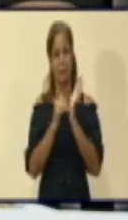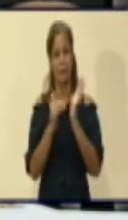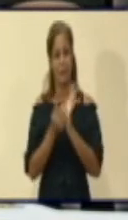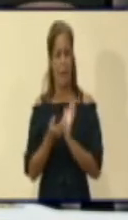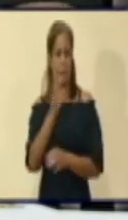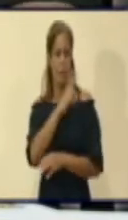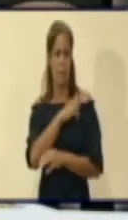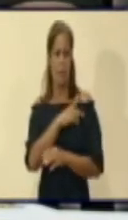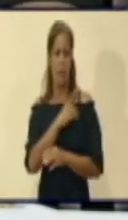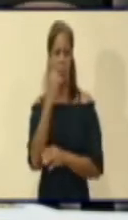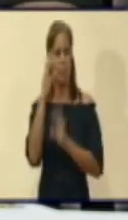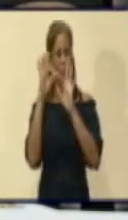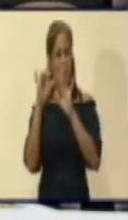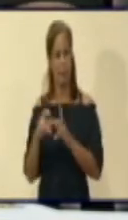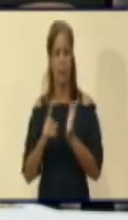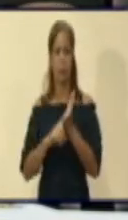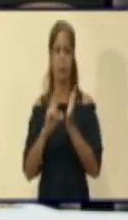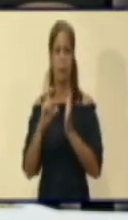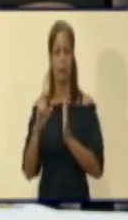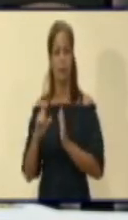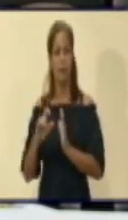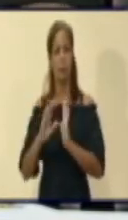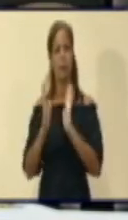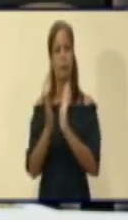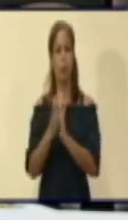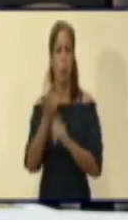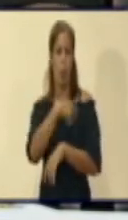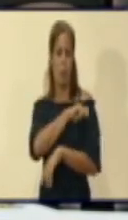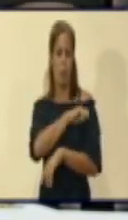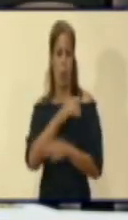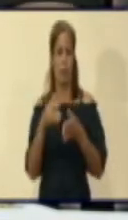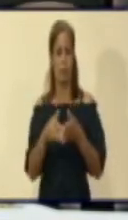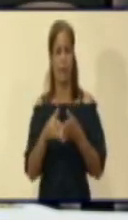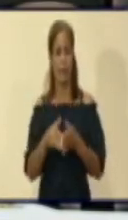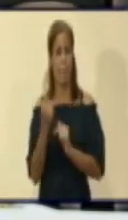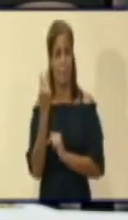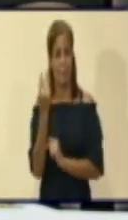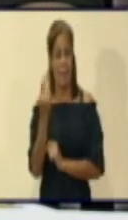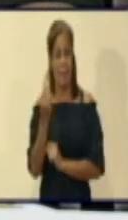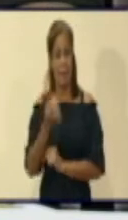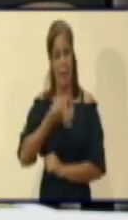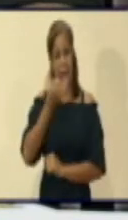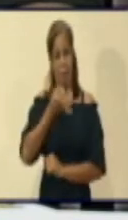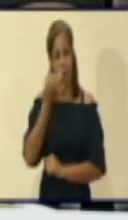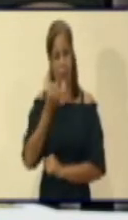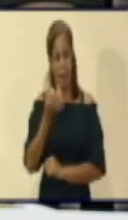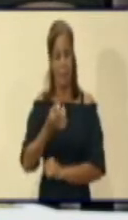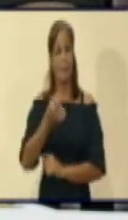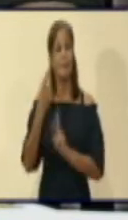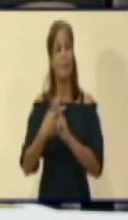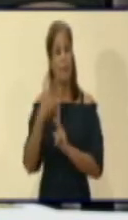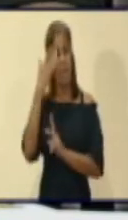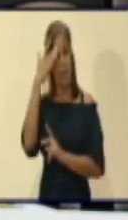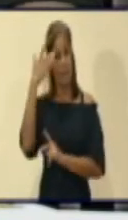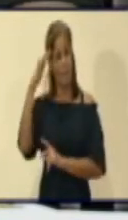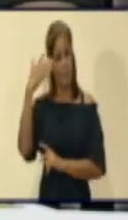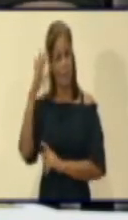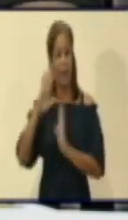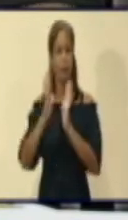gobernador no pretende estudiar todo el programa primeramente plate a todas las mujeres granmenses que está derivando